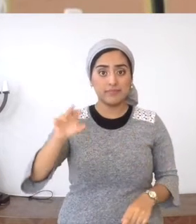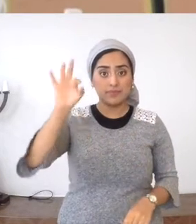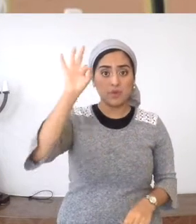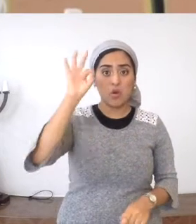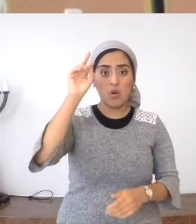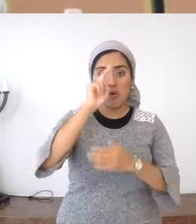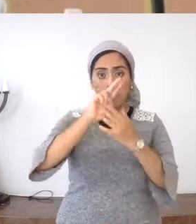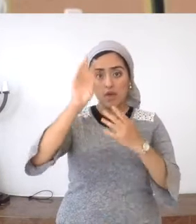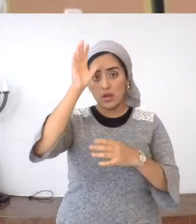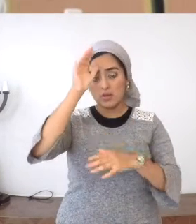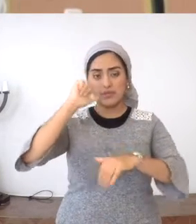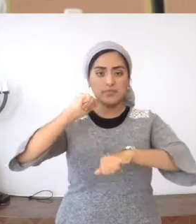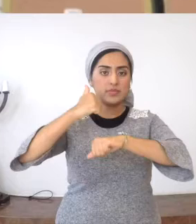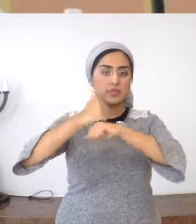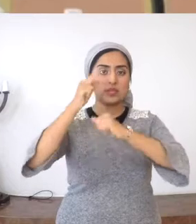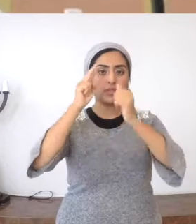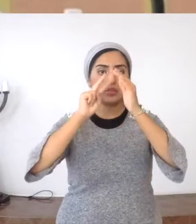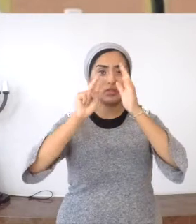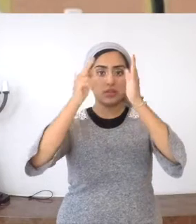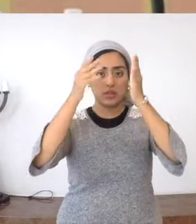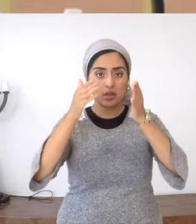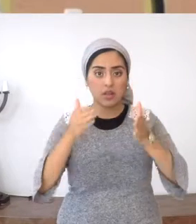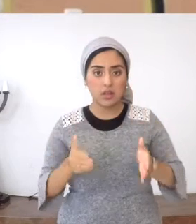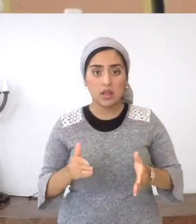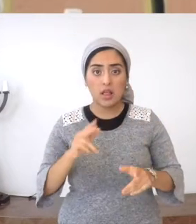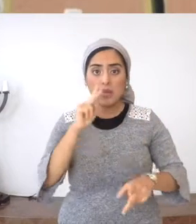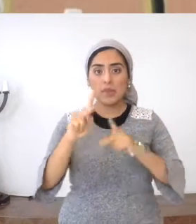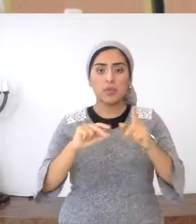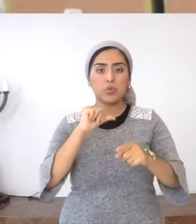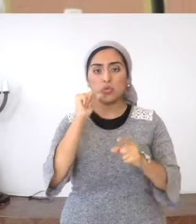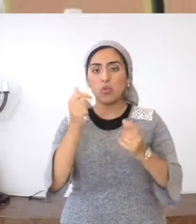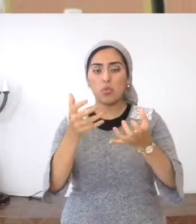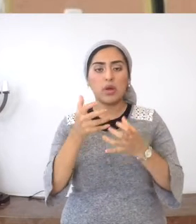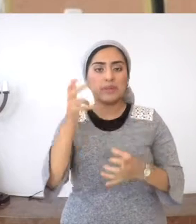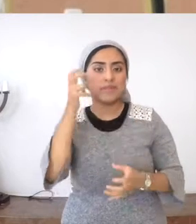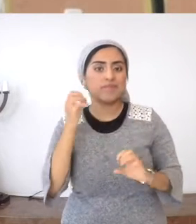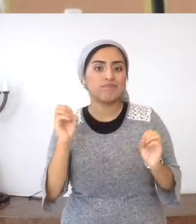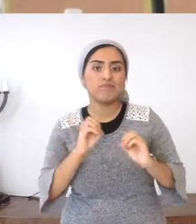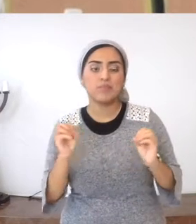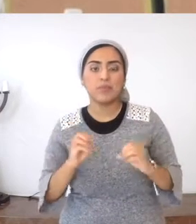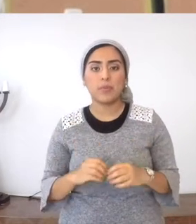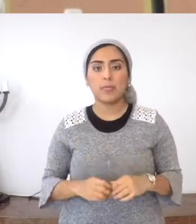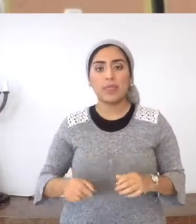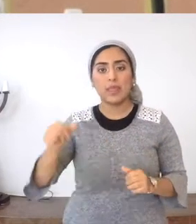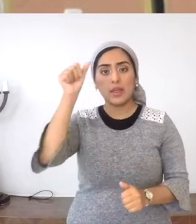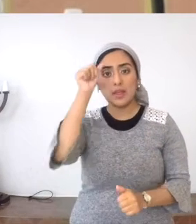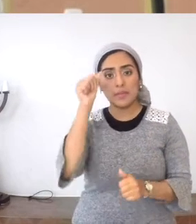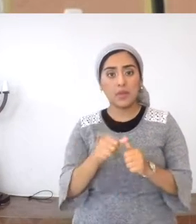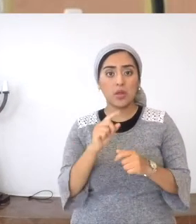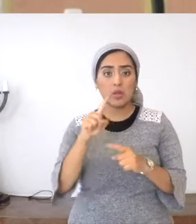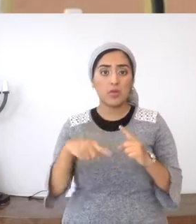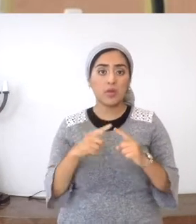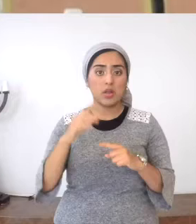Cuando alguien atalaya El Eterno levanta un aví No es El pueblo no quiere escuchar